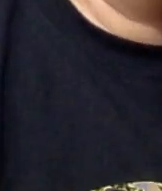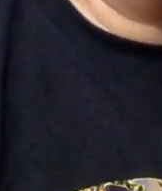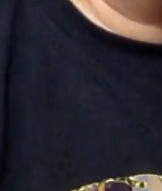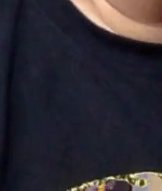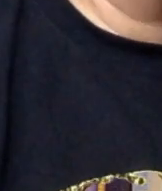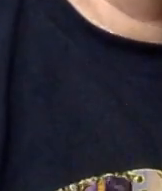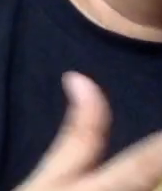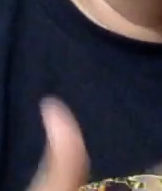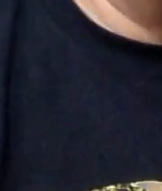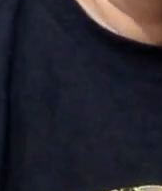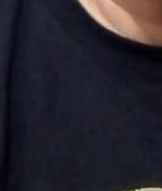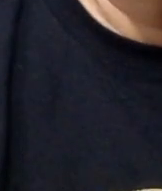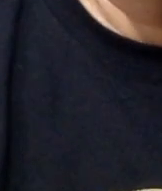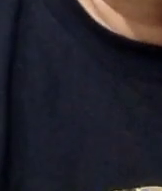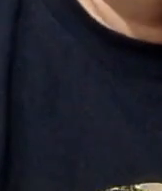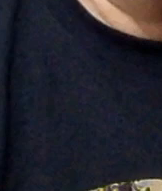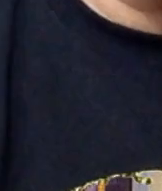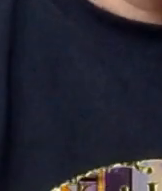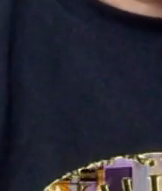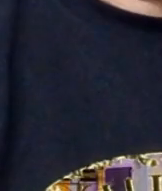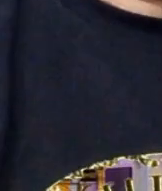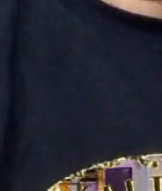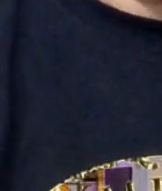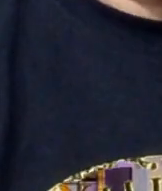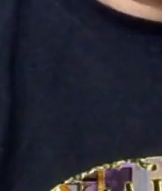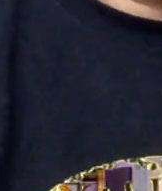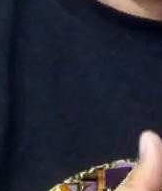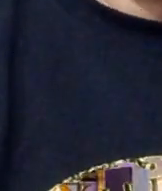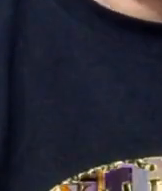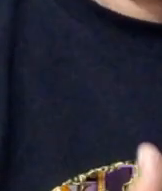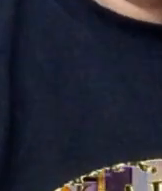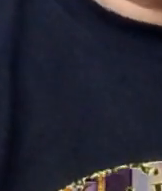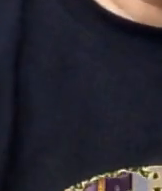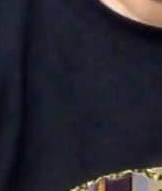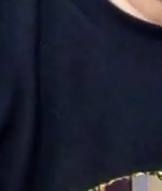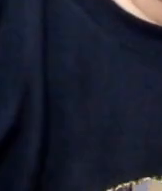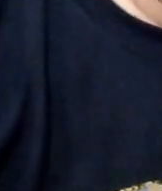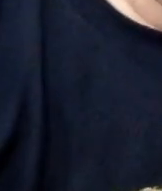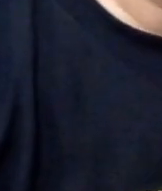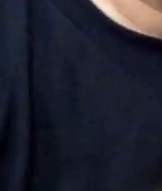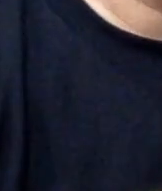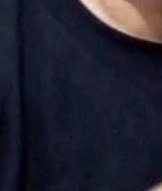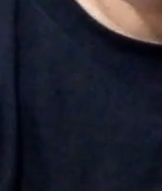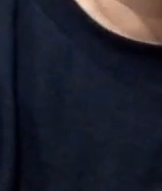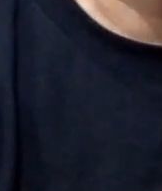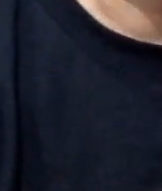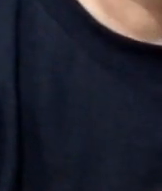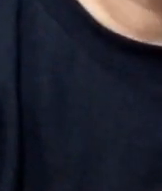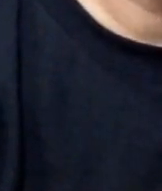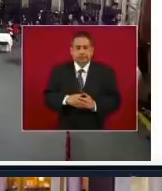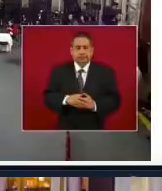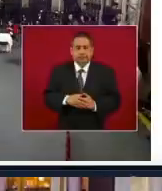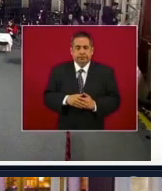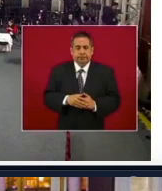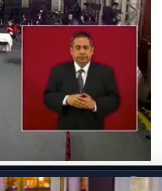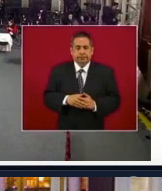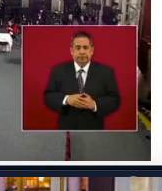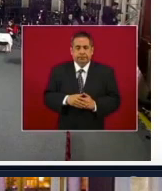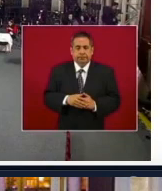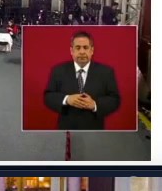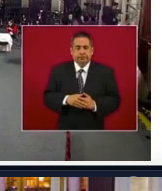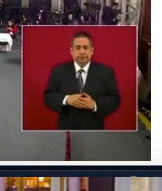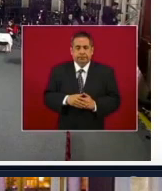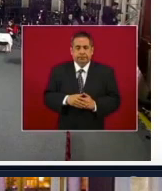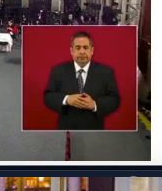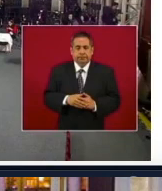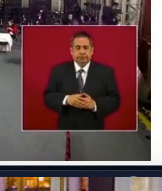fue a los módulos que se instalaron y pidieron que se enjuicie a los expresidentes y en este escenario